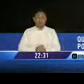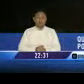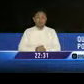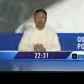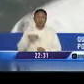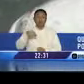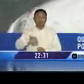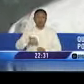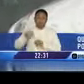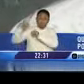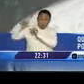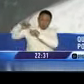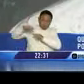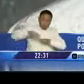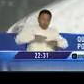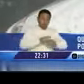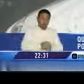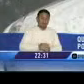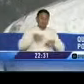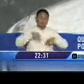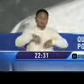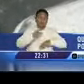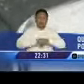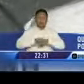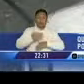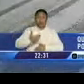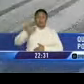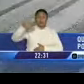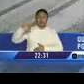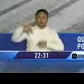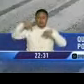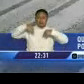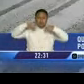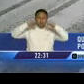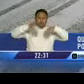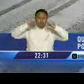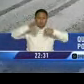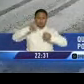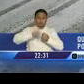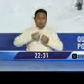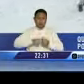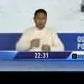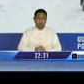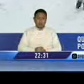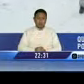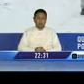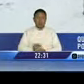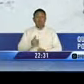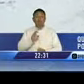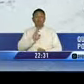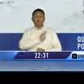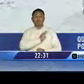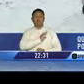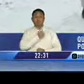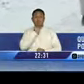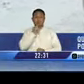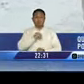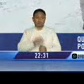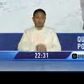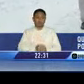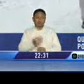movimientos en masa fueron algunas de las secuelas que han dejado las últimas precipitaciones intensas en Quito. Y los meteorólogos pronostican al